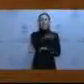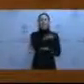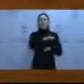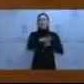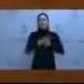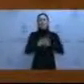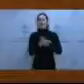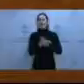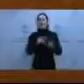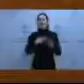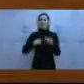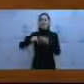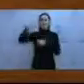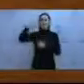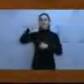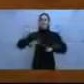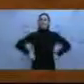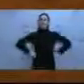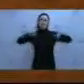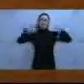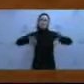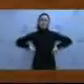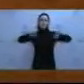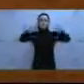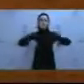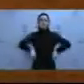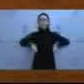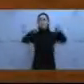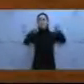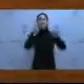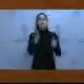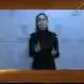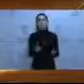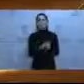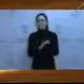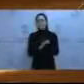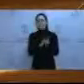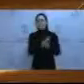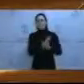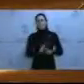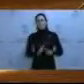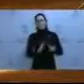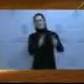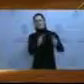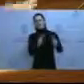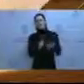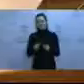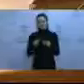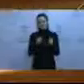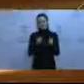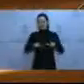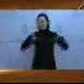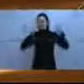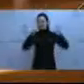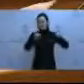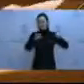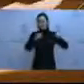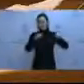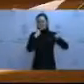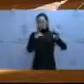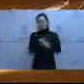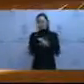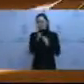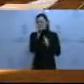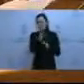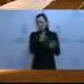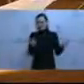oscuro pasado urbanístico y estas cosas. Lo siento mucho, pero yo tengo la sensación de que usted, aparte de ser la protagonista de una desastrosa gestión